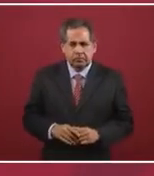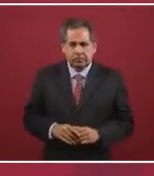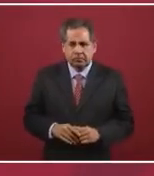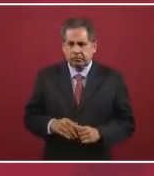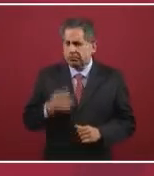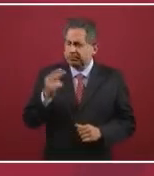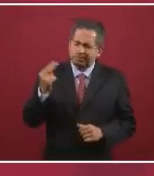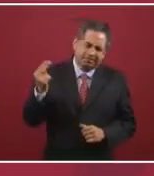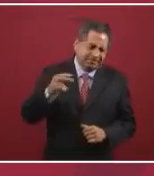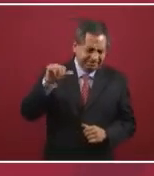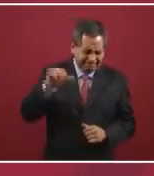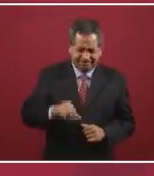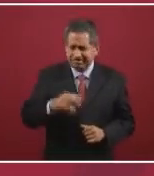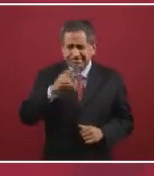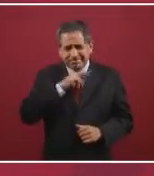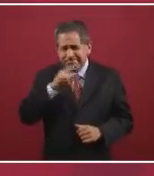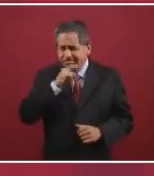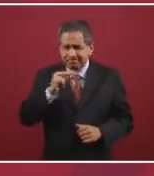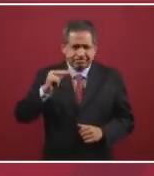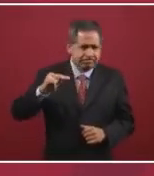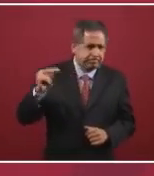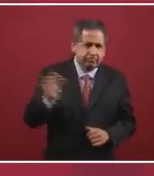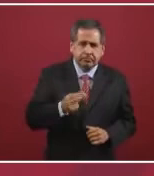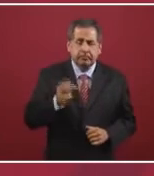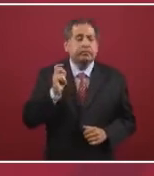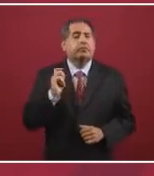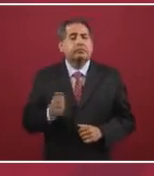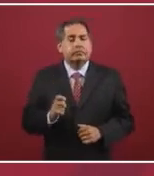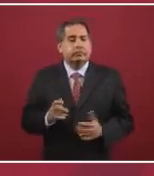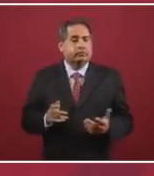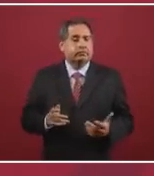tenemos que hacer de inmediato es